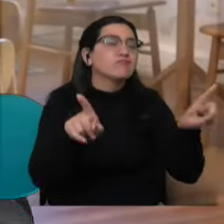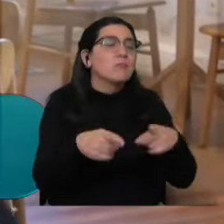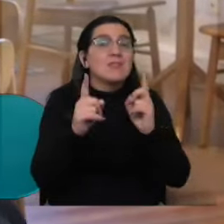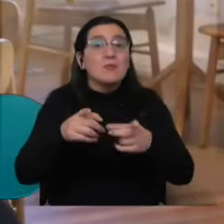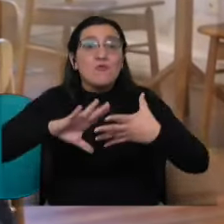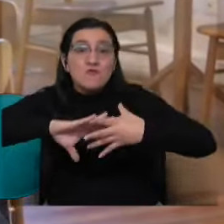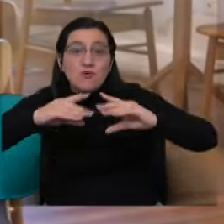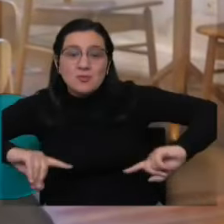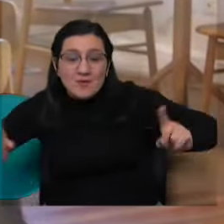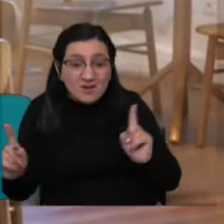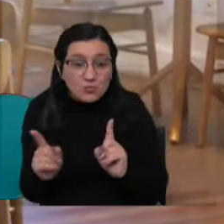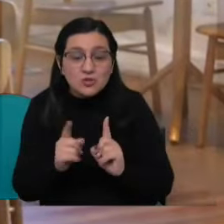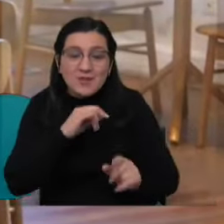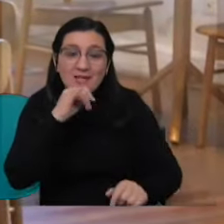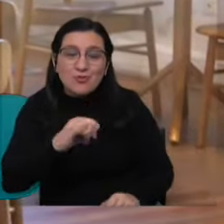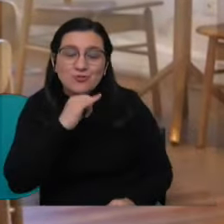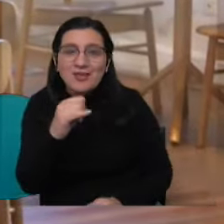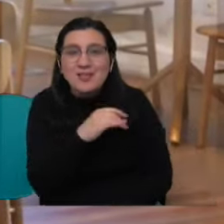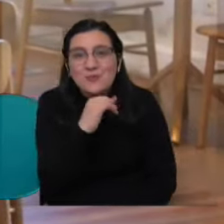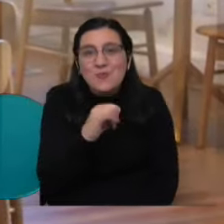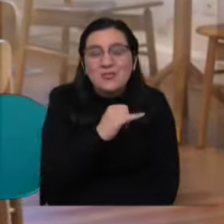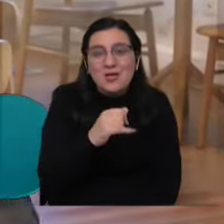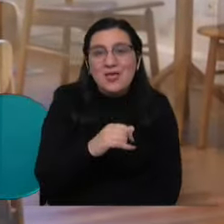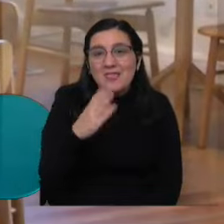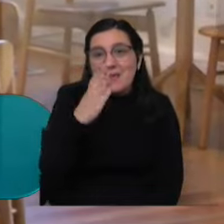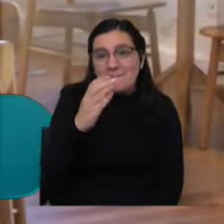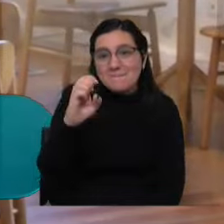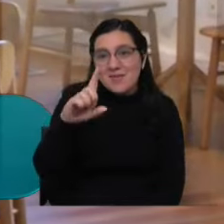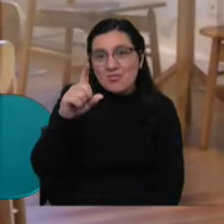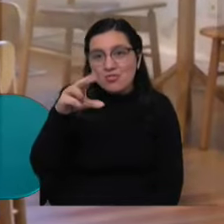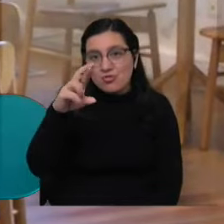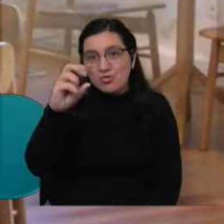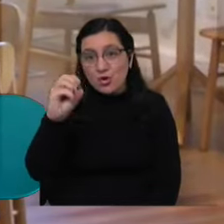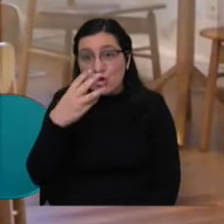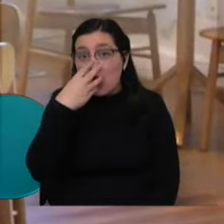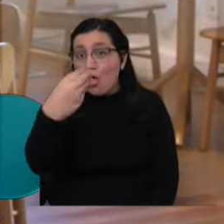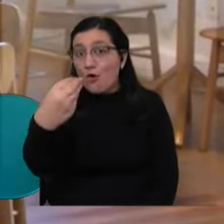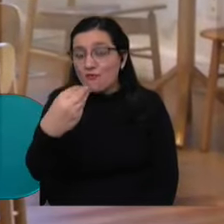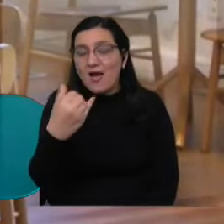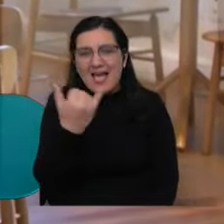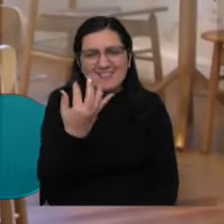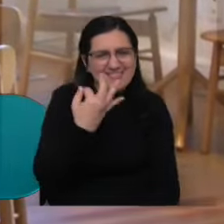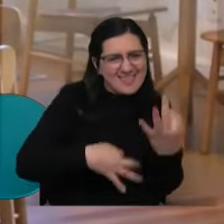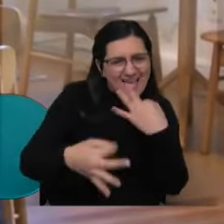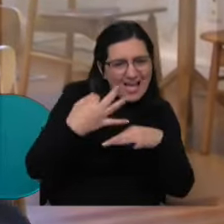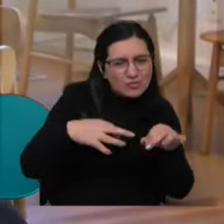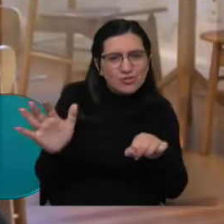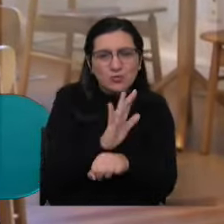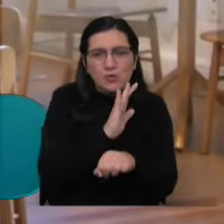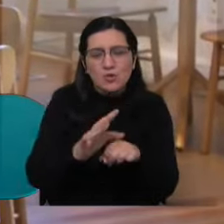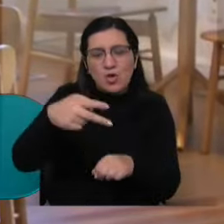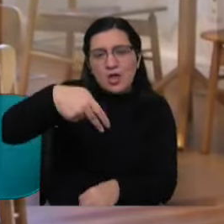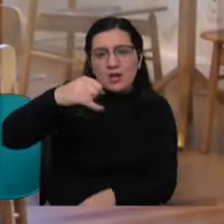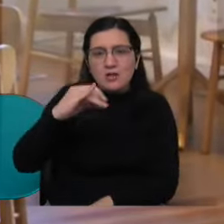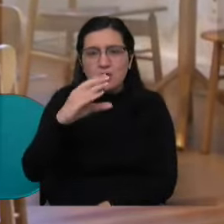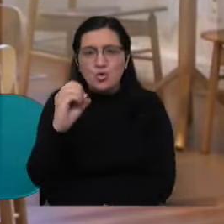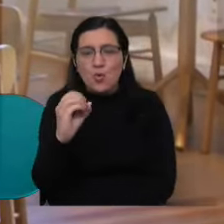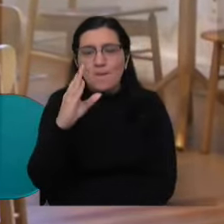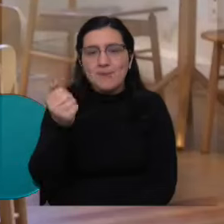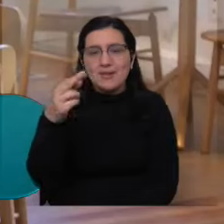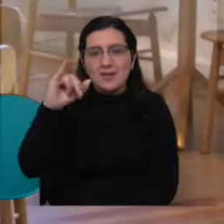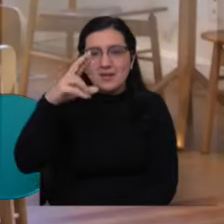formato más reducido para contar Este cuento de Pedro y el lobo no solo es un concierto de música hay teatro está actuando Nicolás Pereira en uno de los